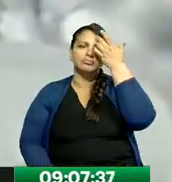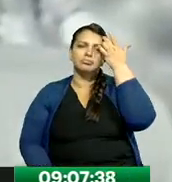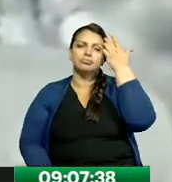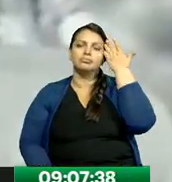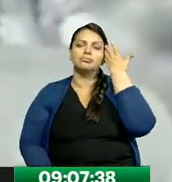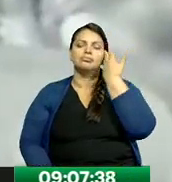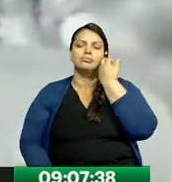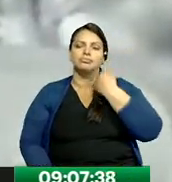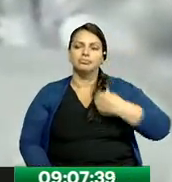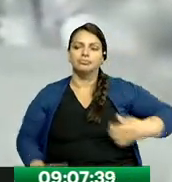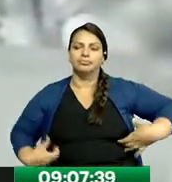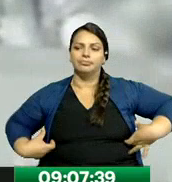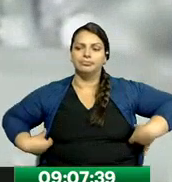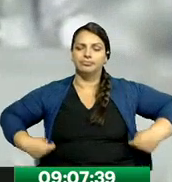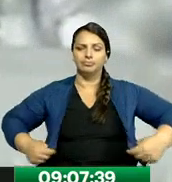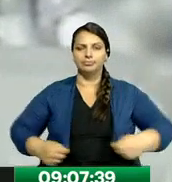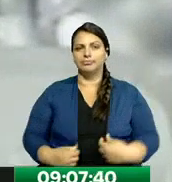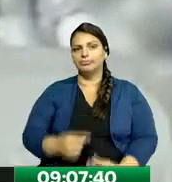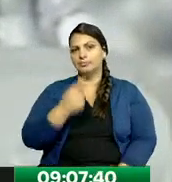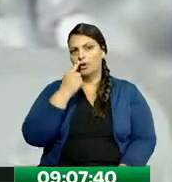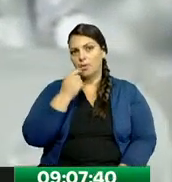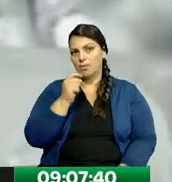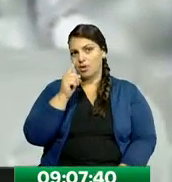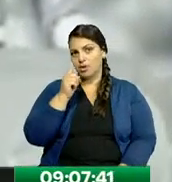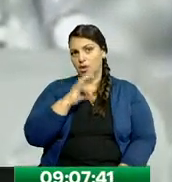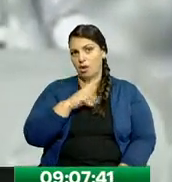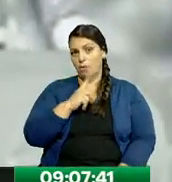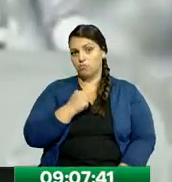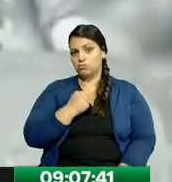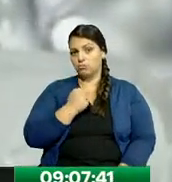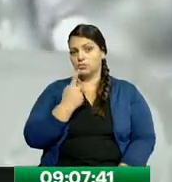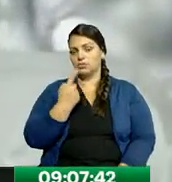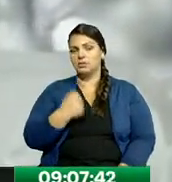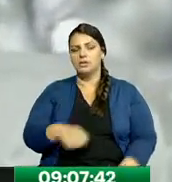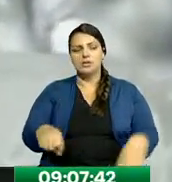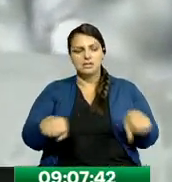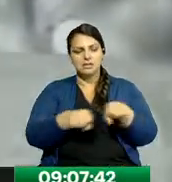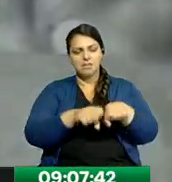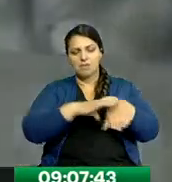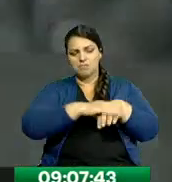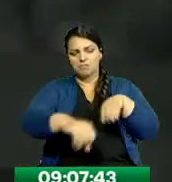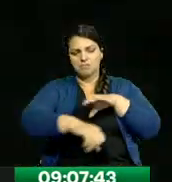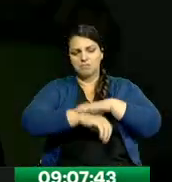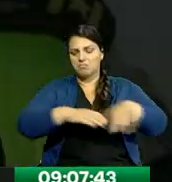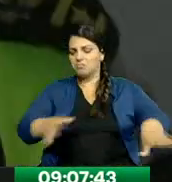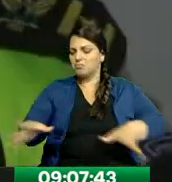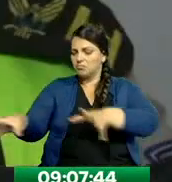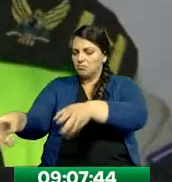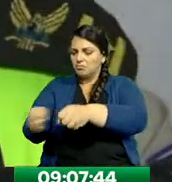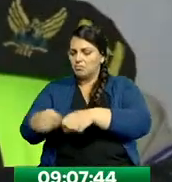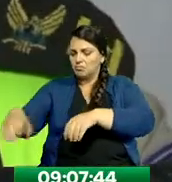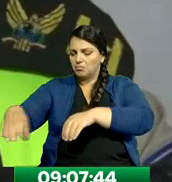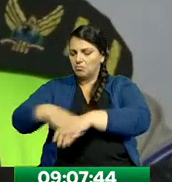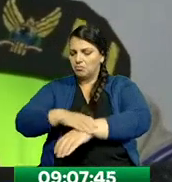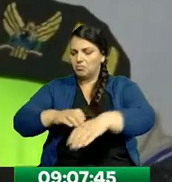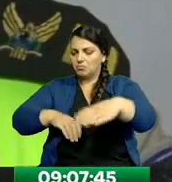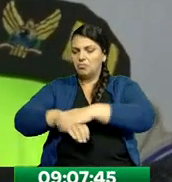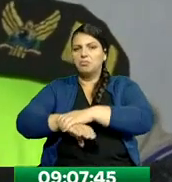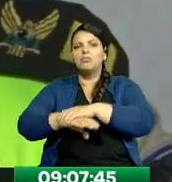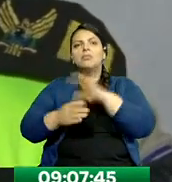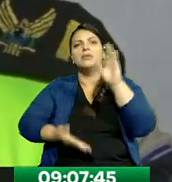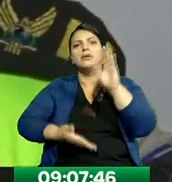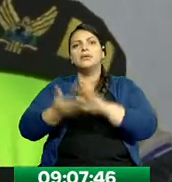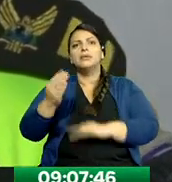los atracadores se cambió de zapatos. Estos individuos, uno de ellos presenta 3 detenciones anteriores por robo.